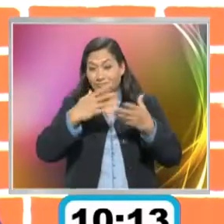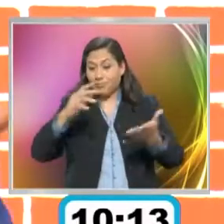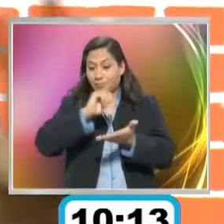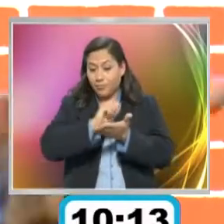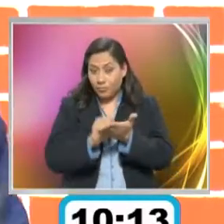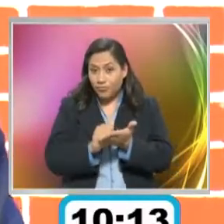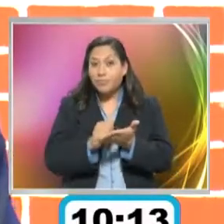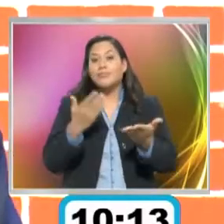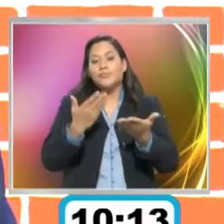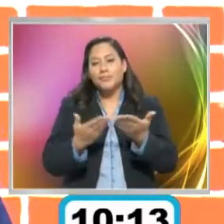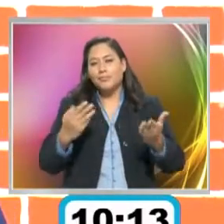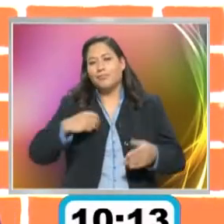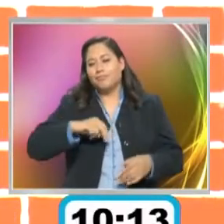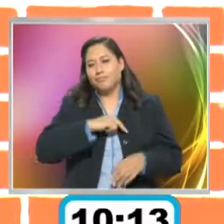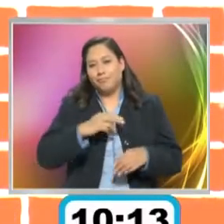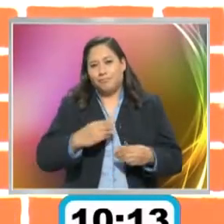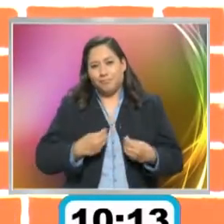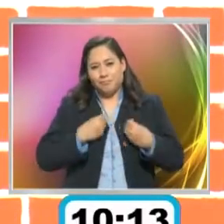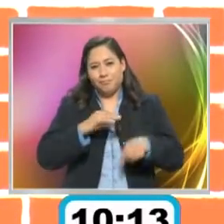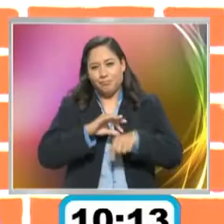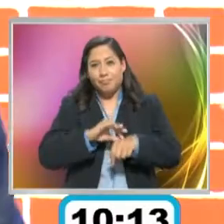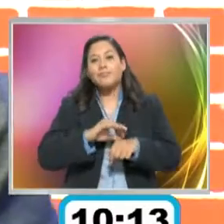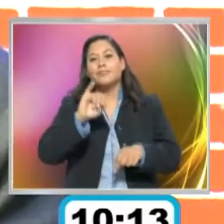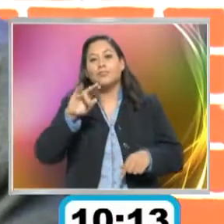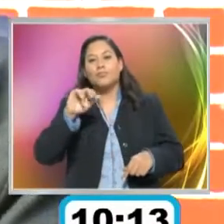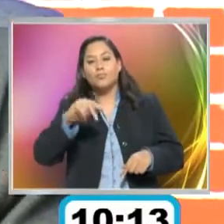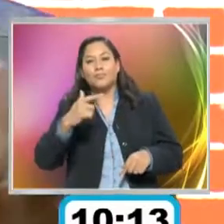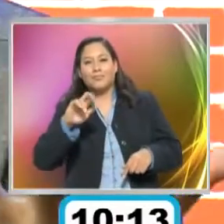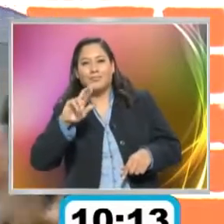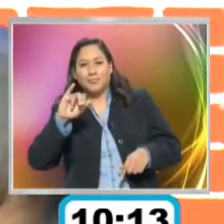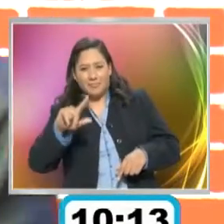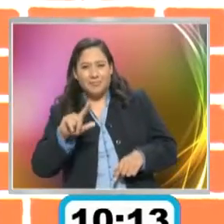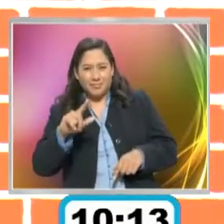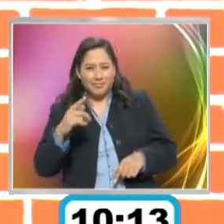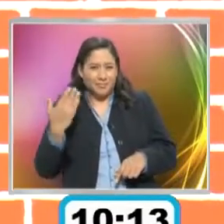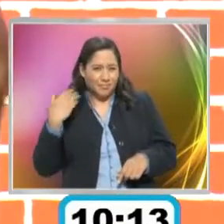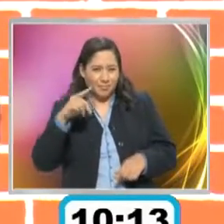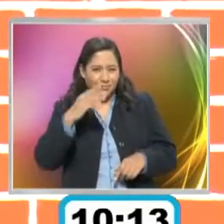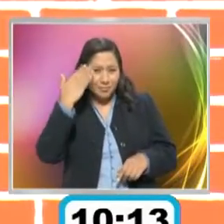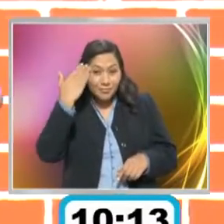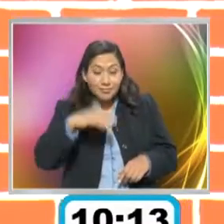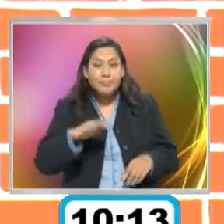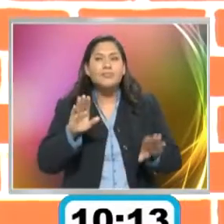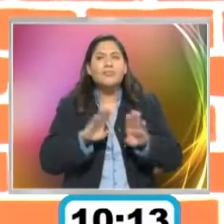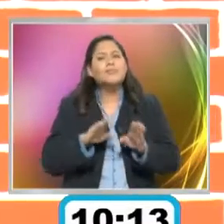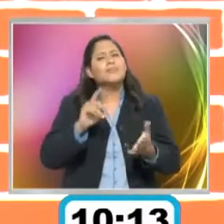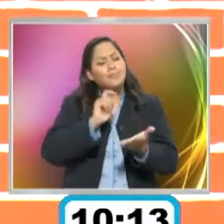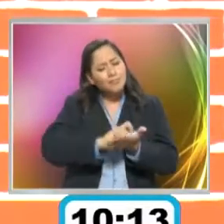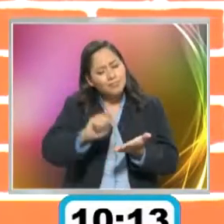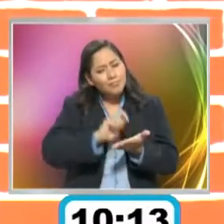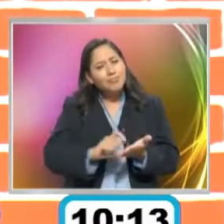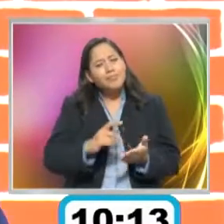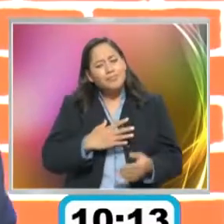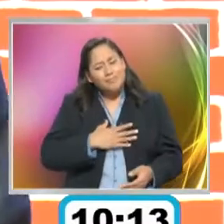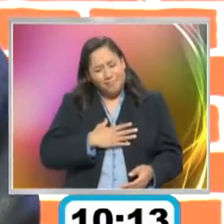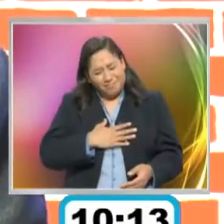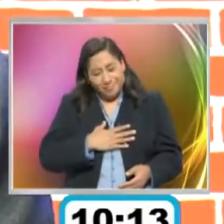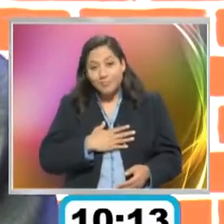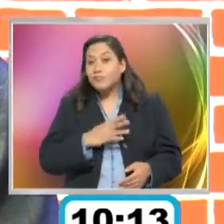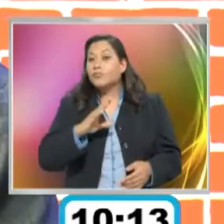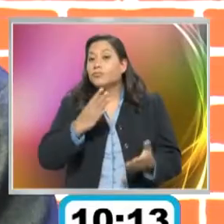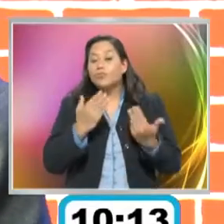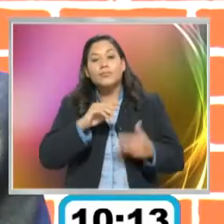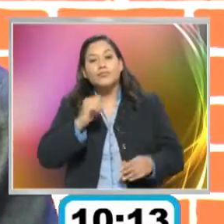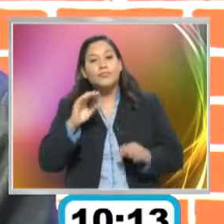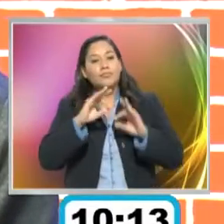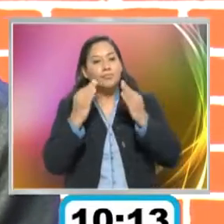han quedado, como ahora que hemos vivido todo el fenómeno de Juan Gabriel, pues se sabe que se compone desde el alma, ¿no? No hay otra forma